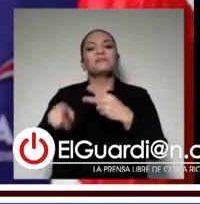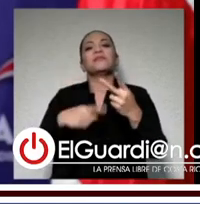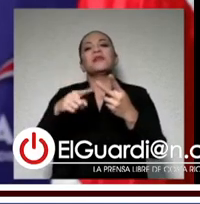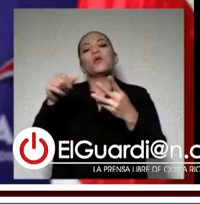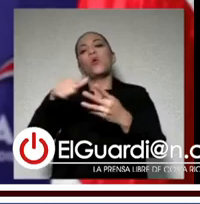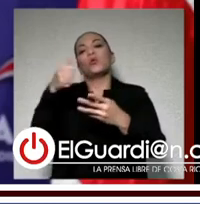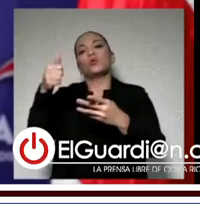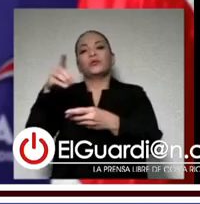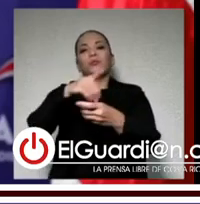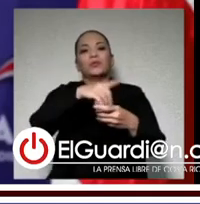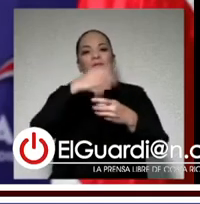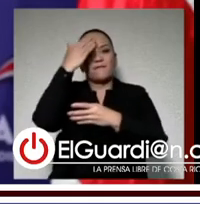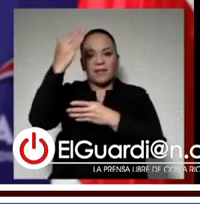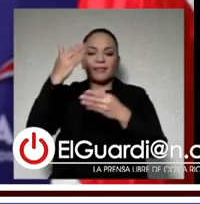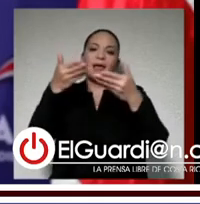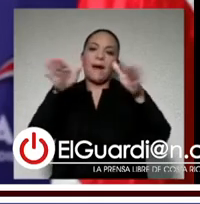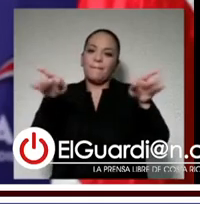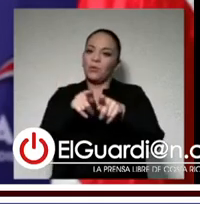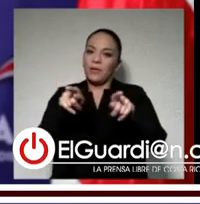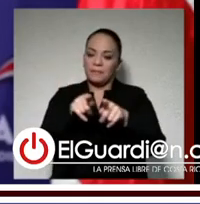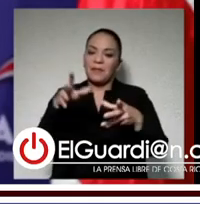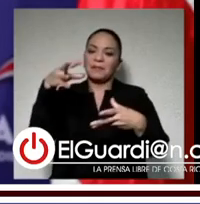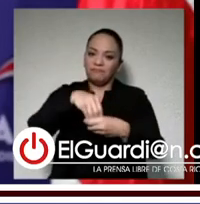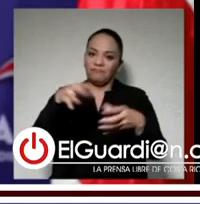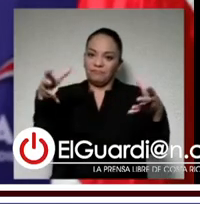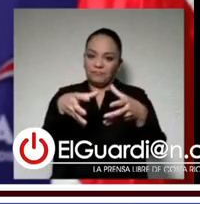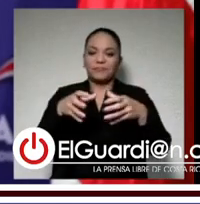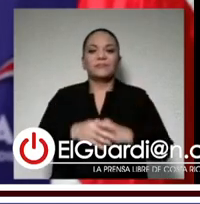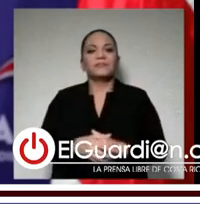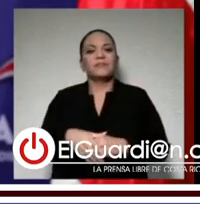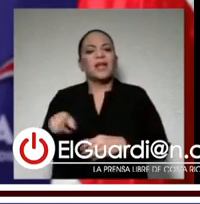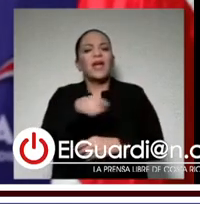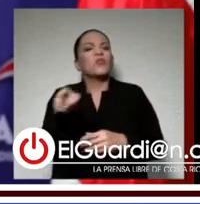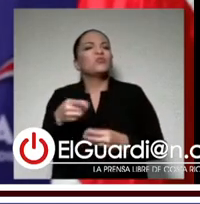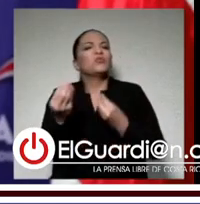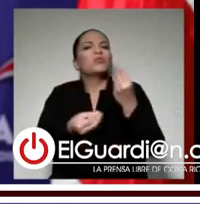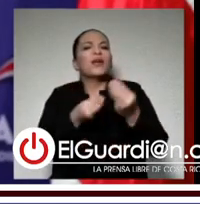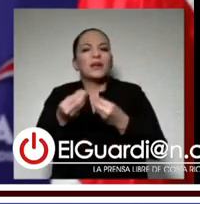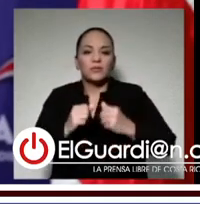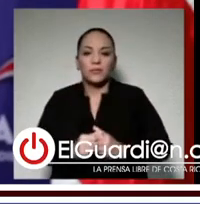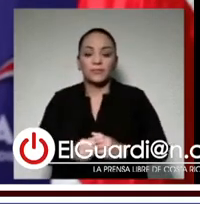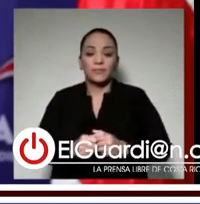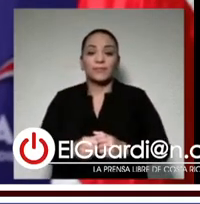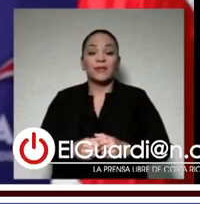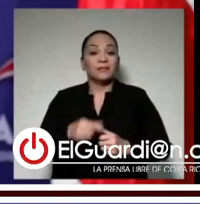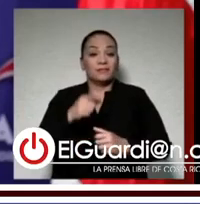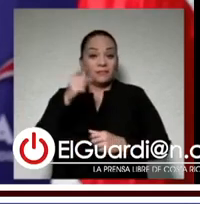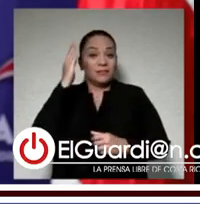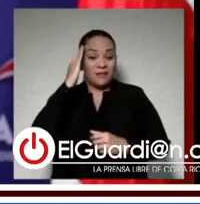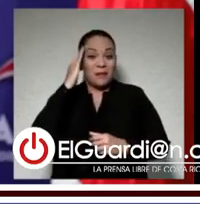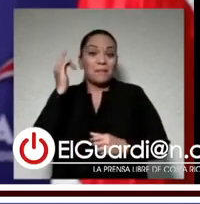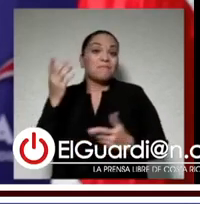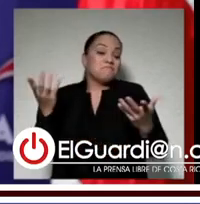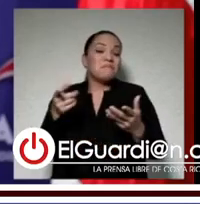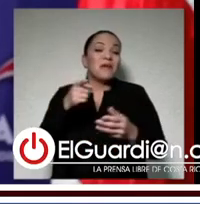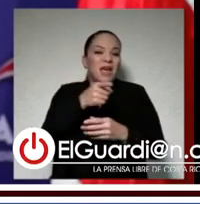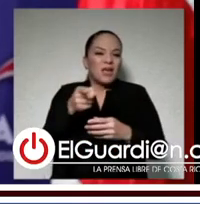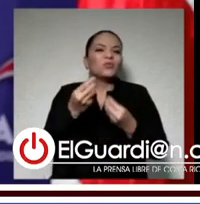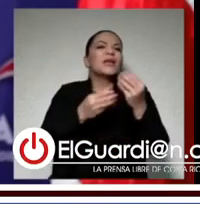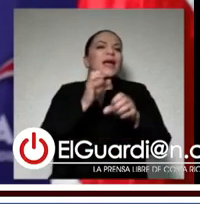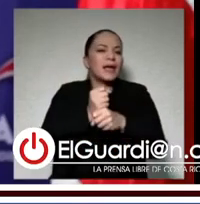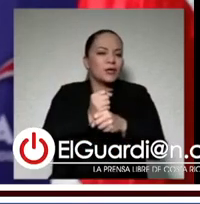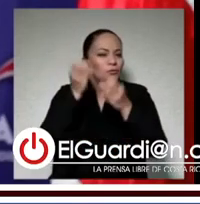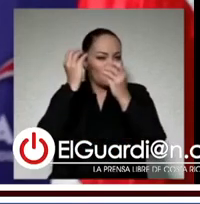diputados del Frente Amplio. ¿Qué es lo que han hecho? Para la gran mayoría de costarricenses que no sabe qué es esto, de acuerdo